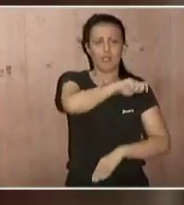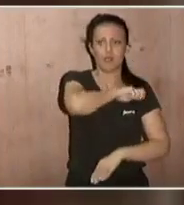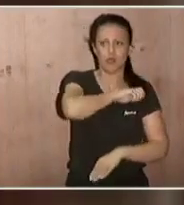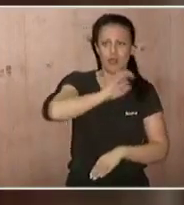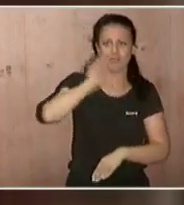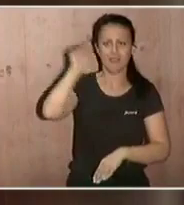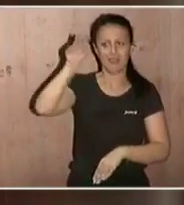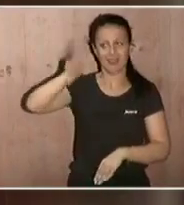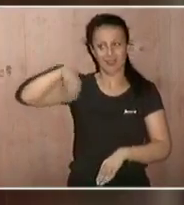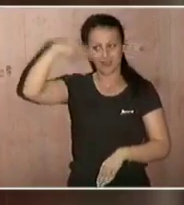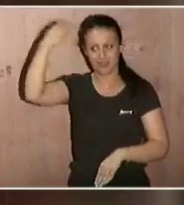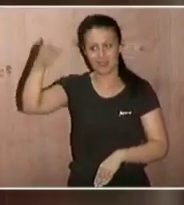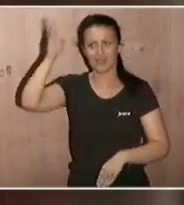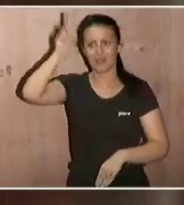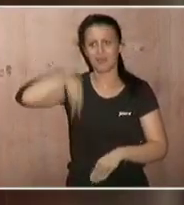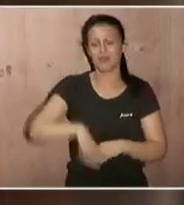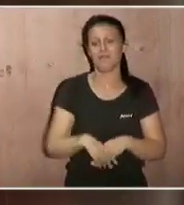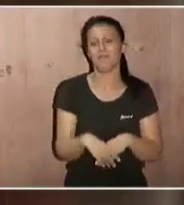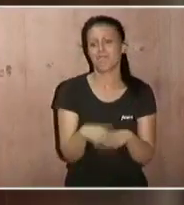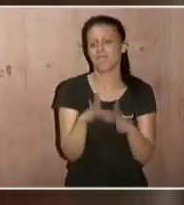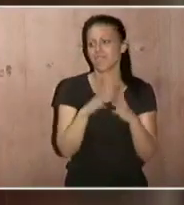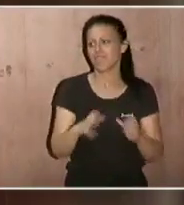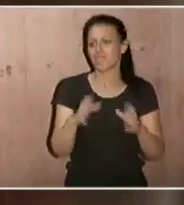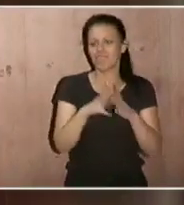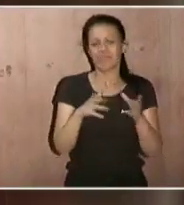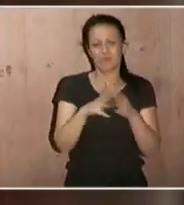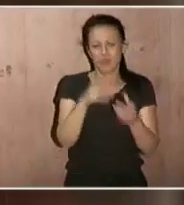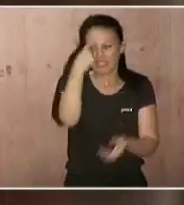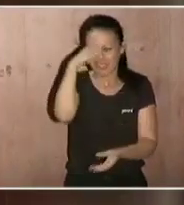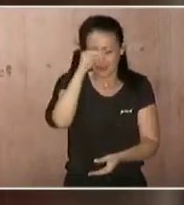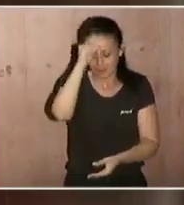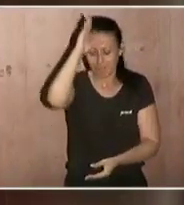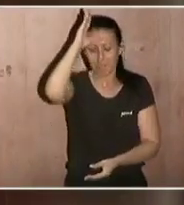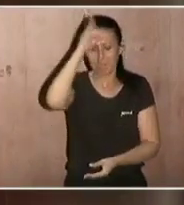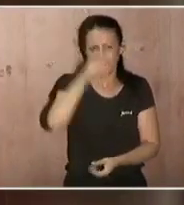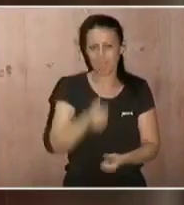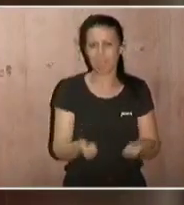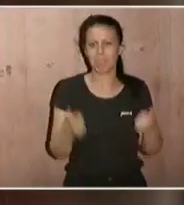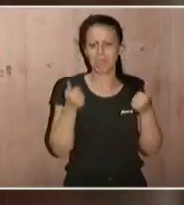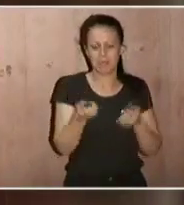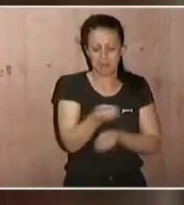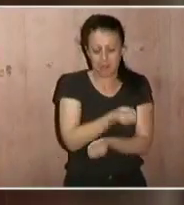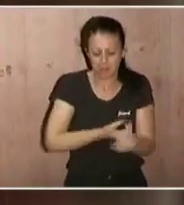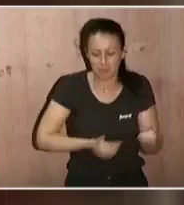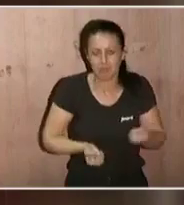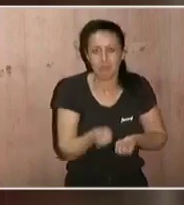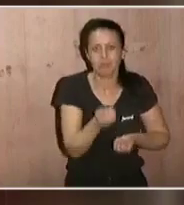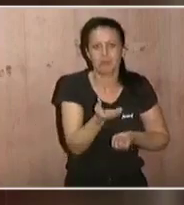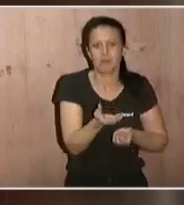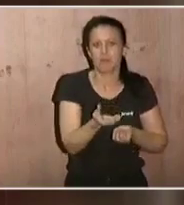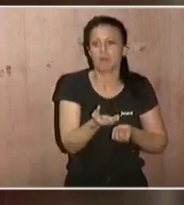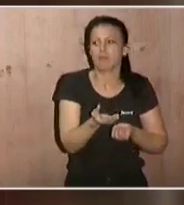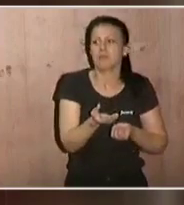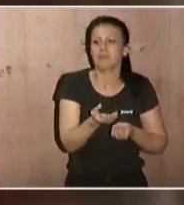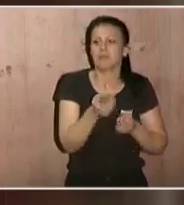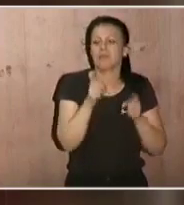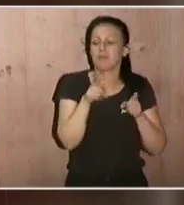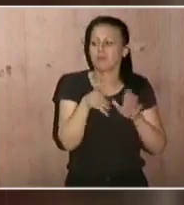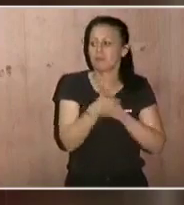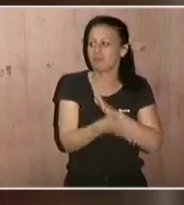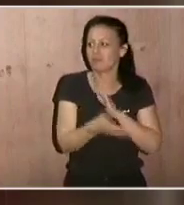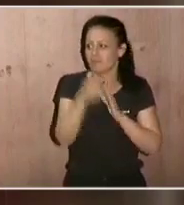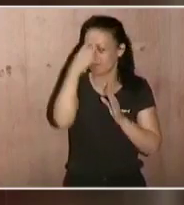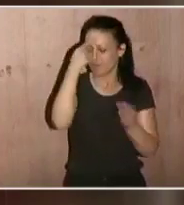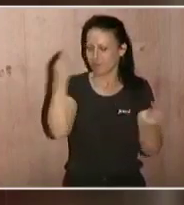extranjeras. Apasionado por el saber y por la transmisión de los saberes, le cuadra a la